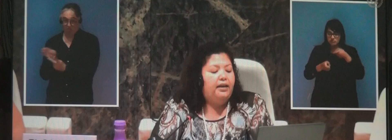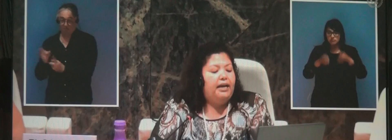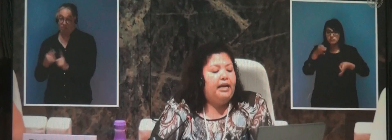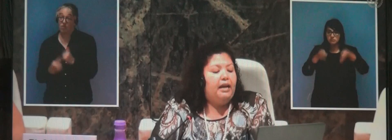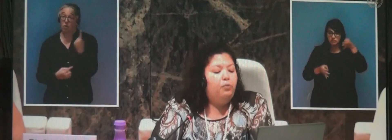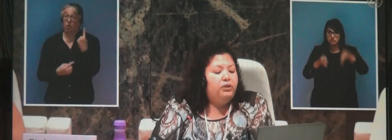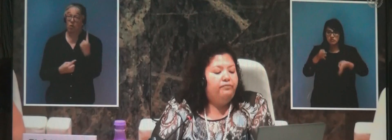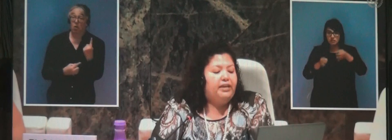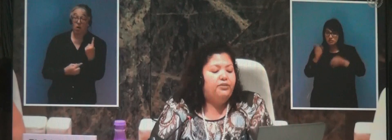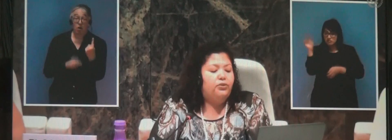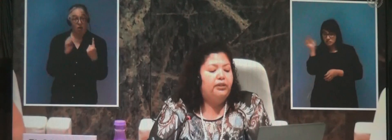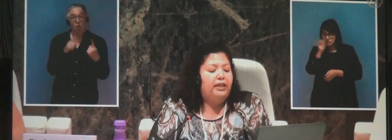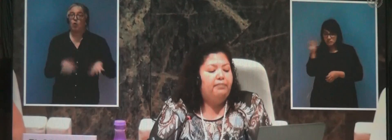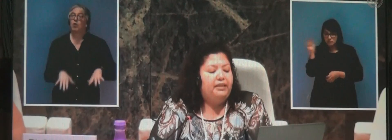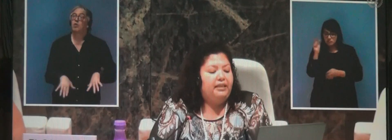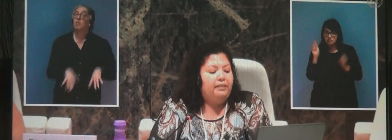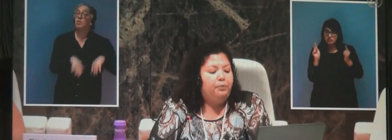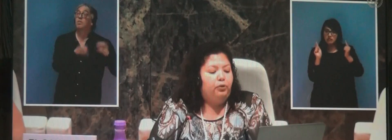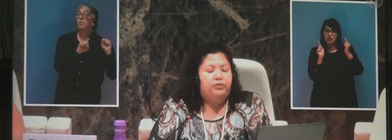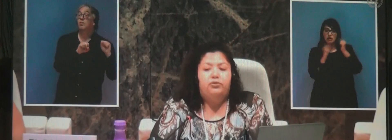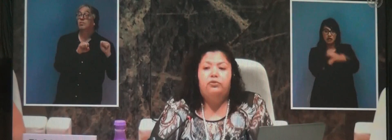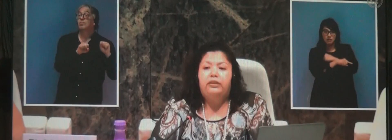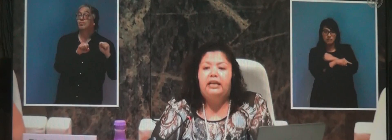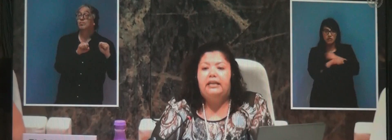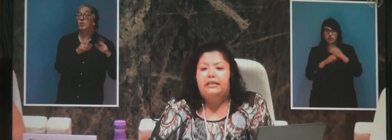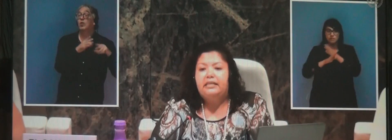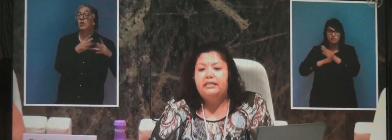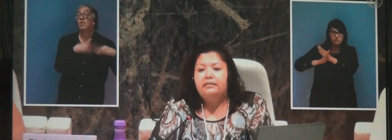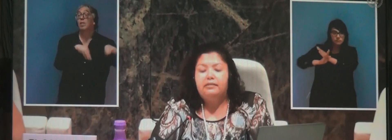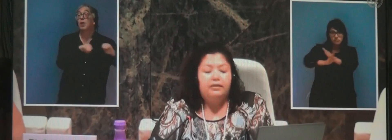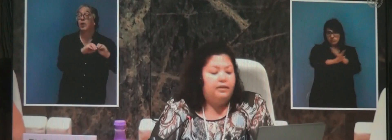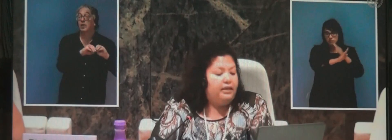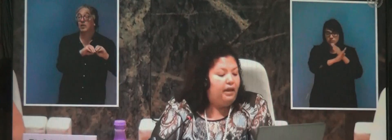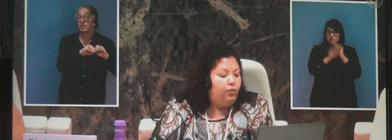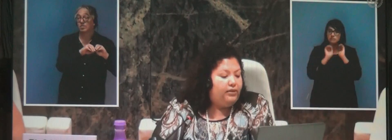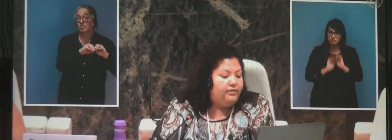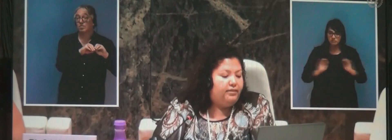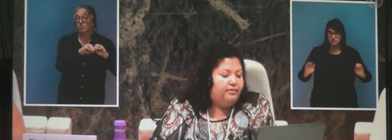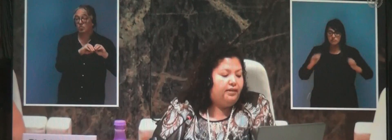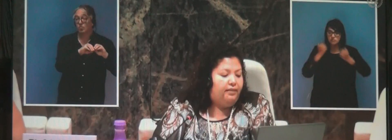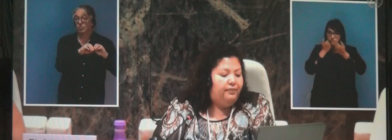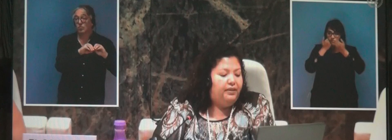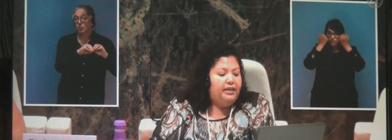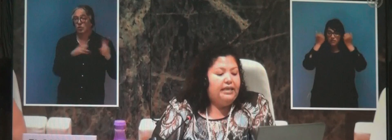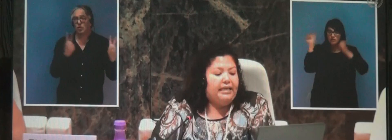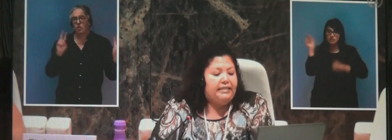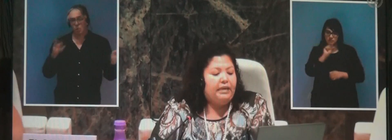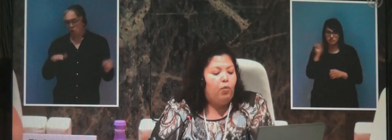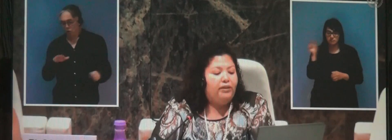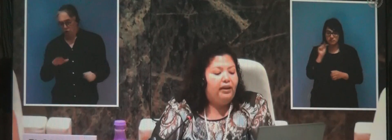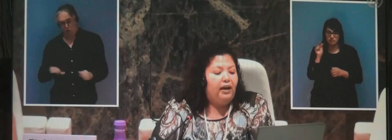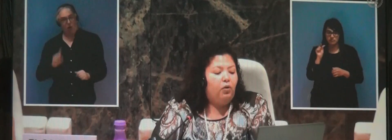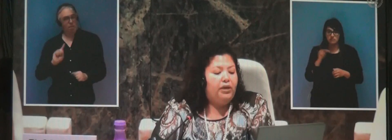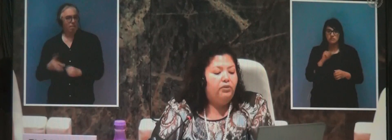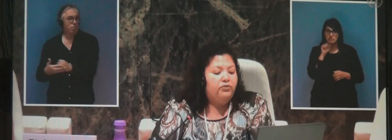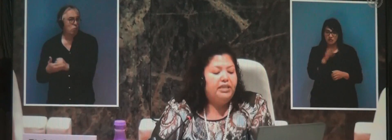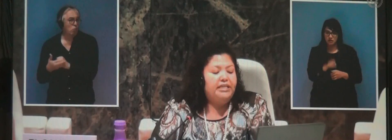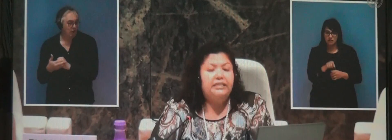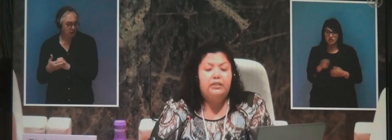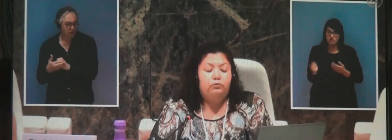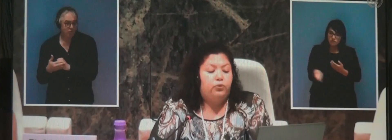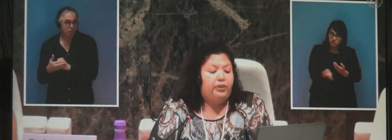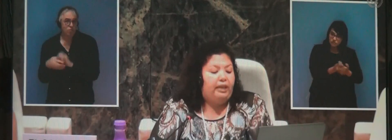judicial la modificación de la medida de protección de la niñez y la adolescencia, que se encuentran